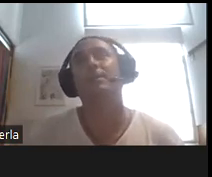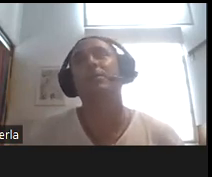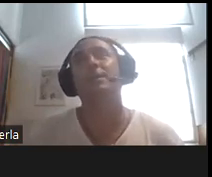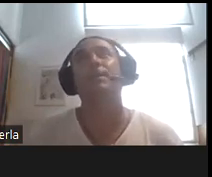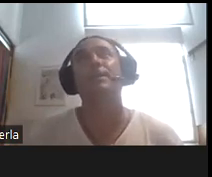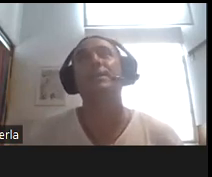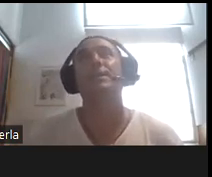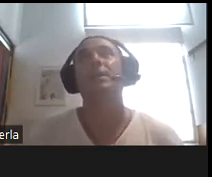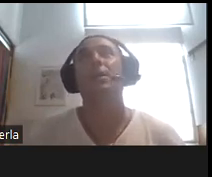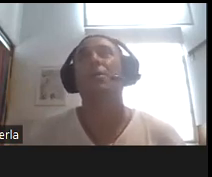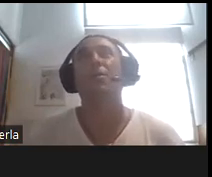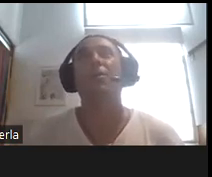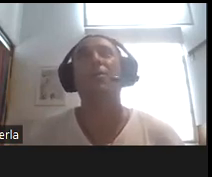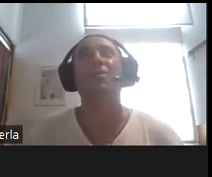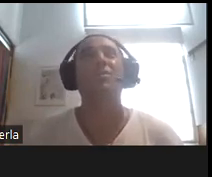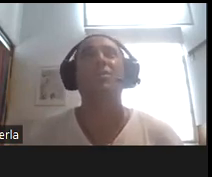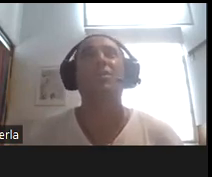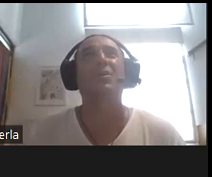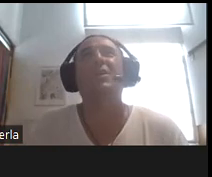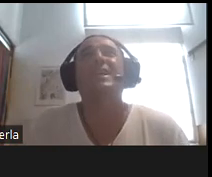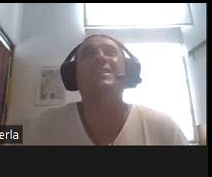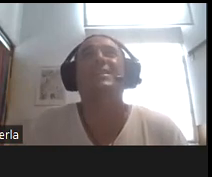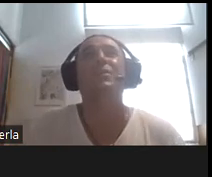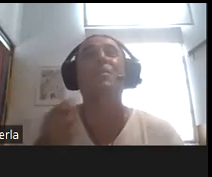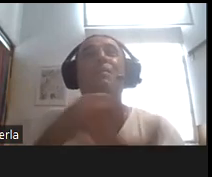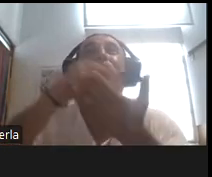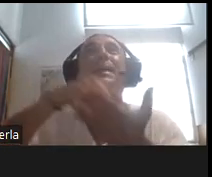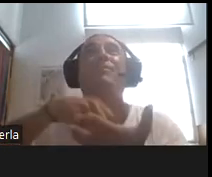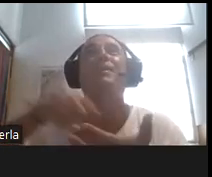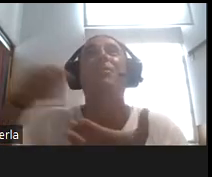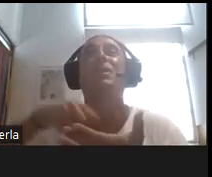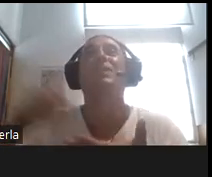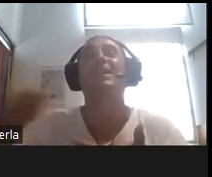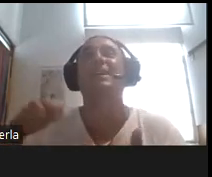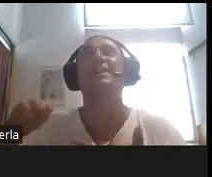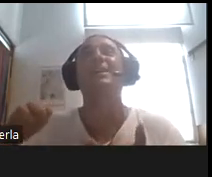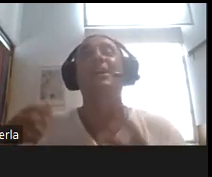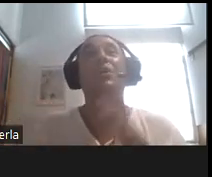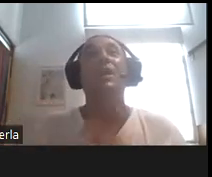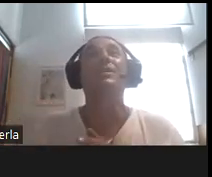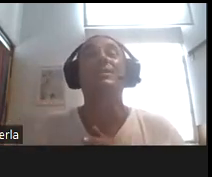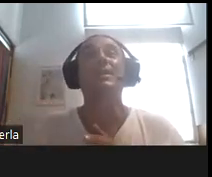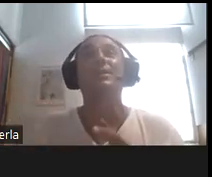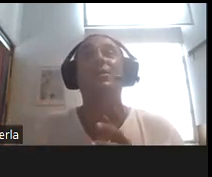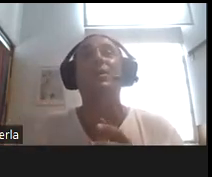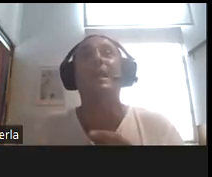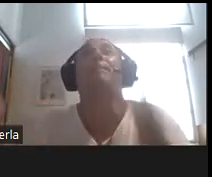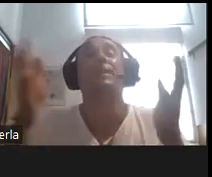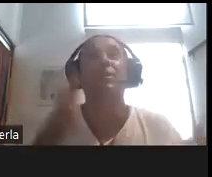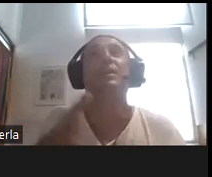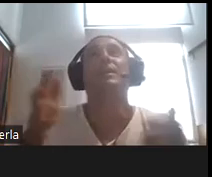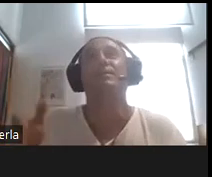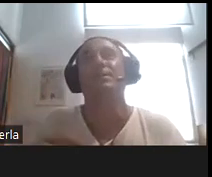siempre lo repetimos, las empresas como que no existen, son un papel firmado en una notaría. Lo que existen son